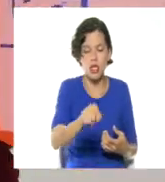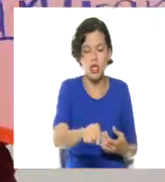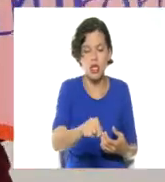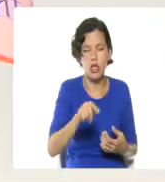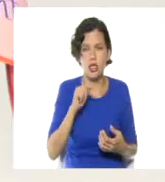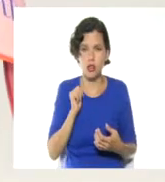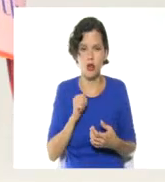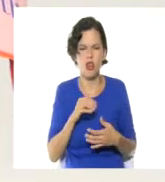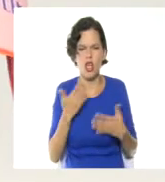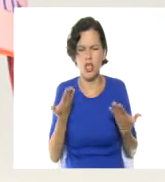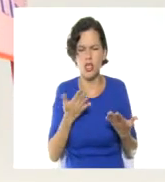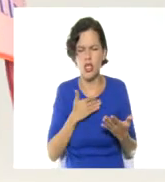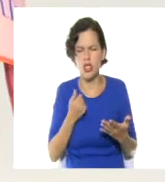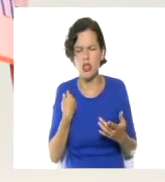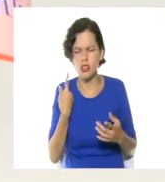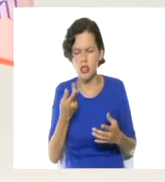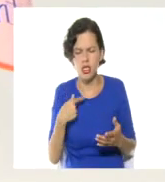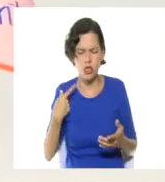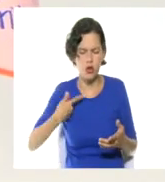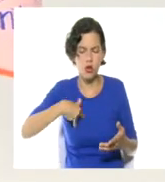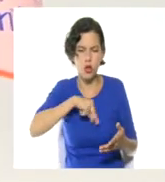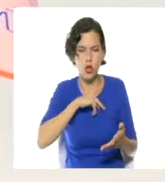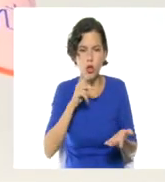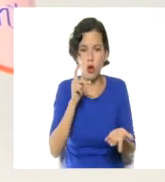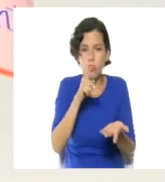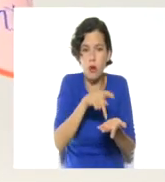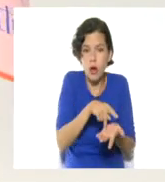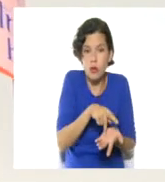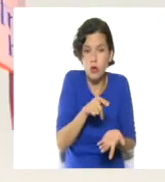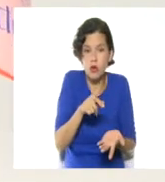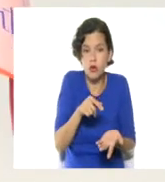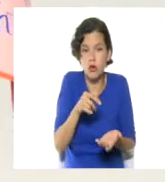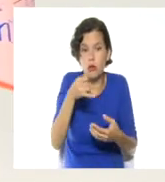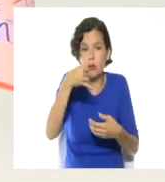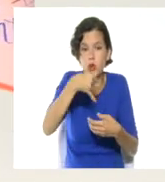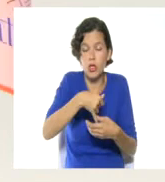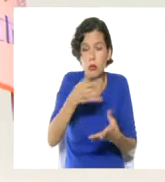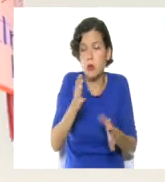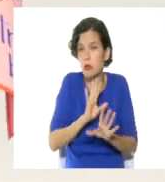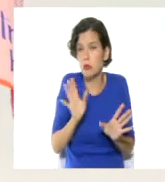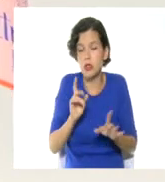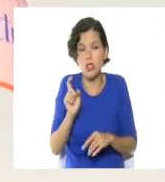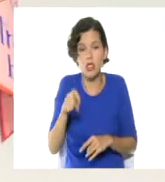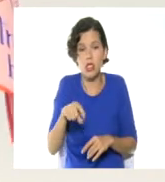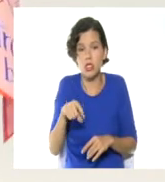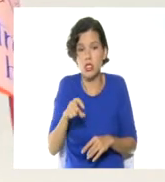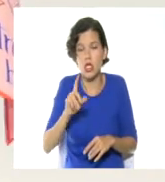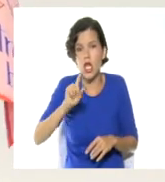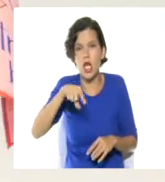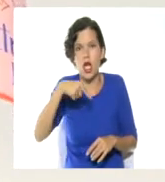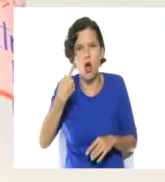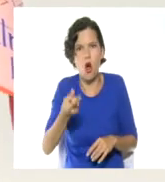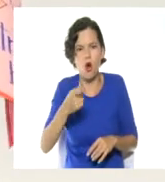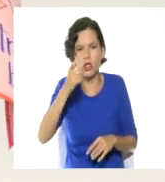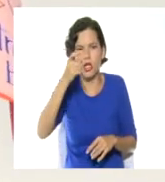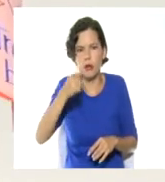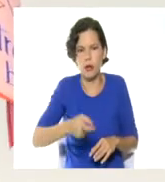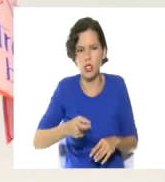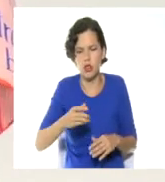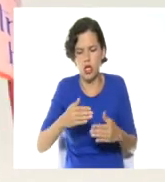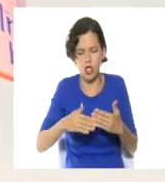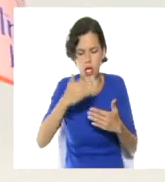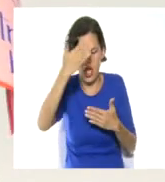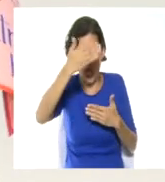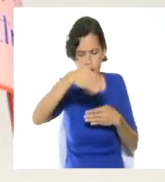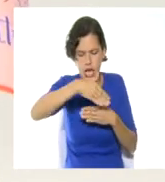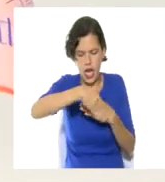decir? Que nosotros vamos y ejercemos sin necesidad de que otra persona esté de por